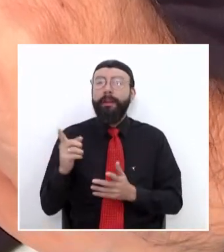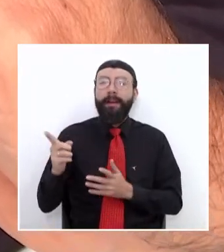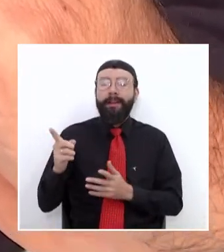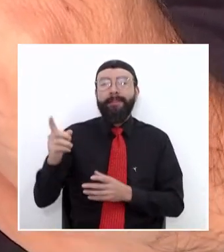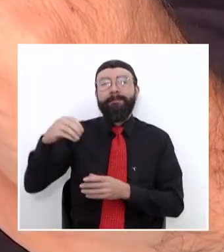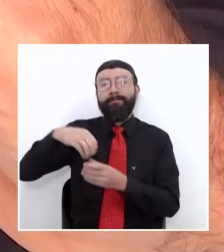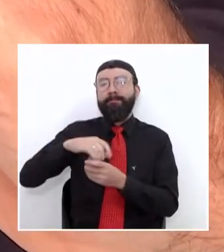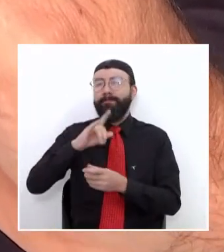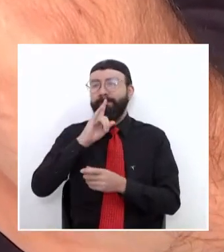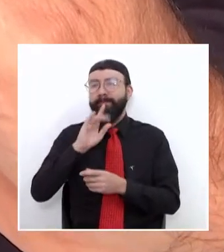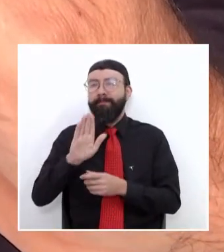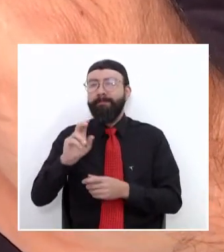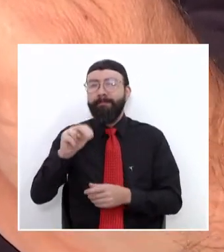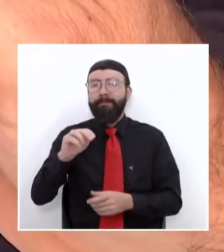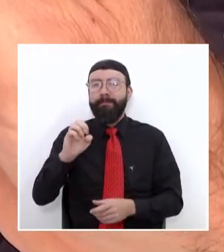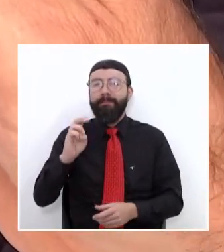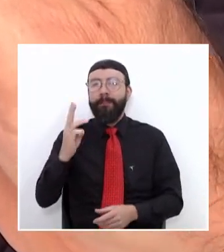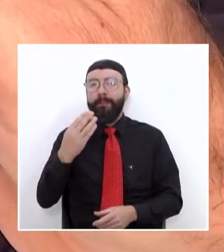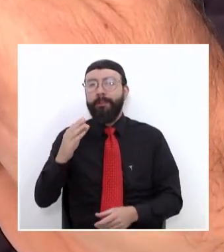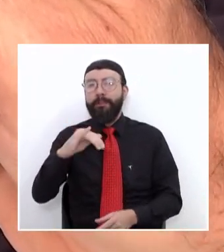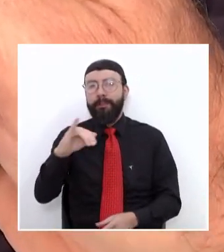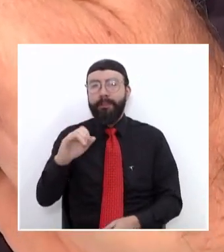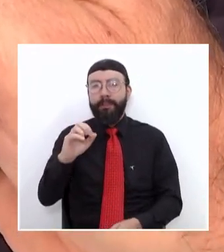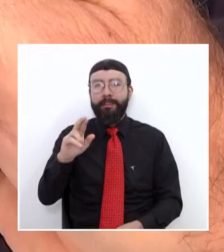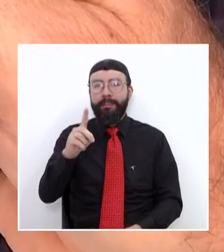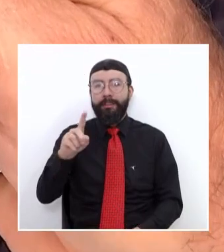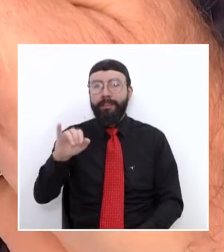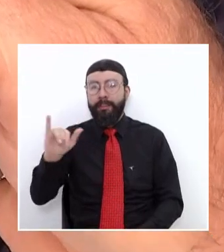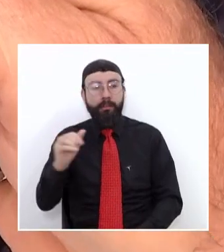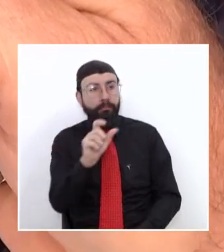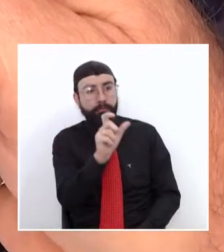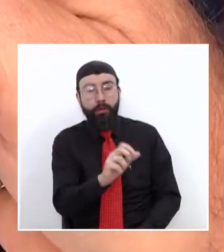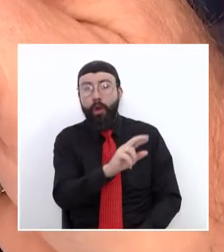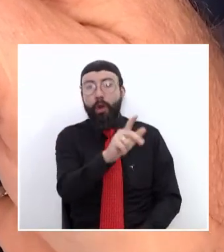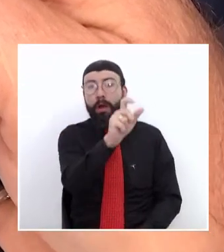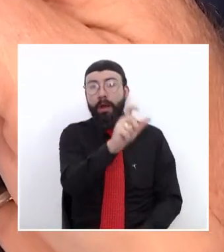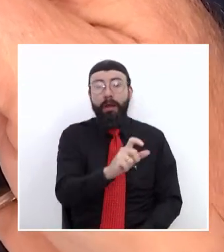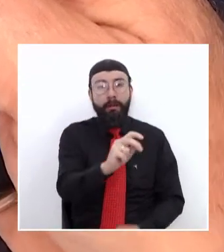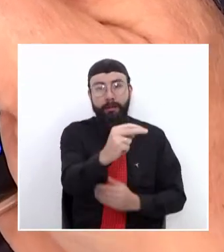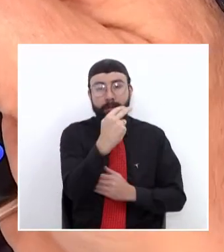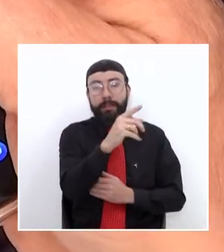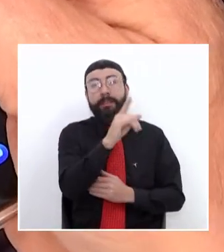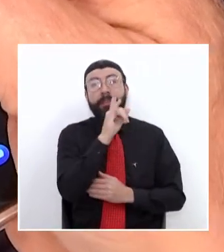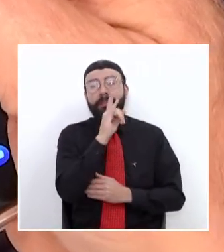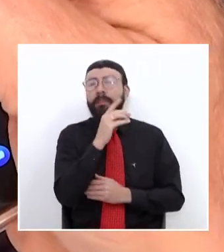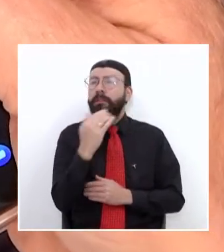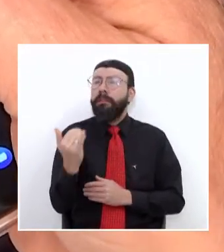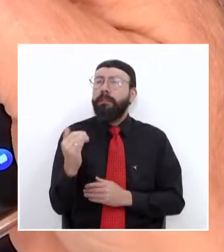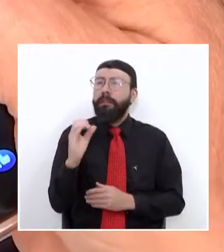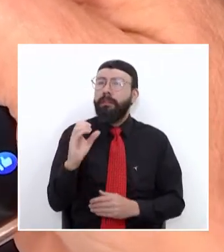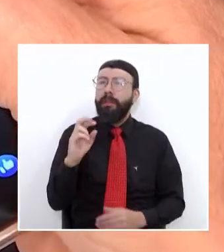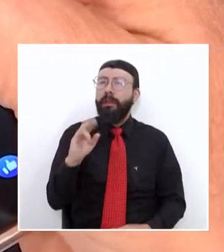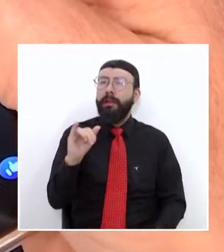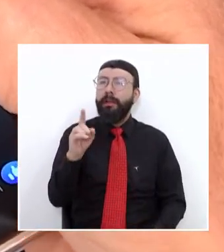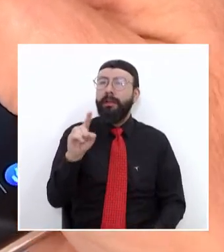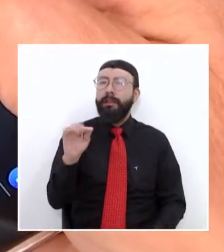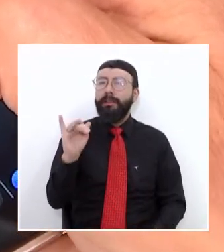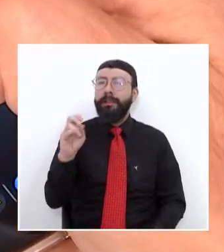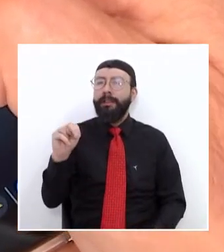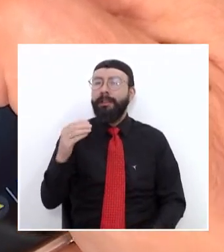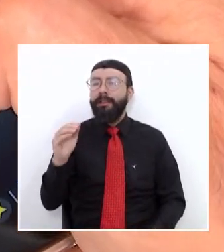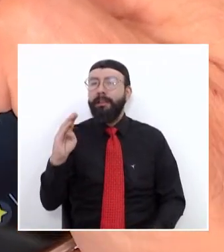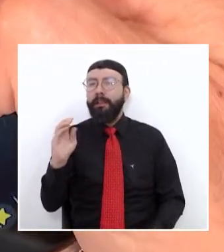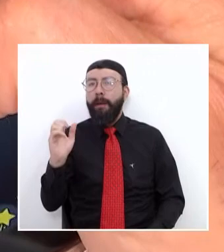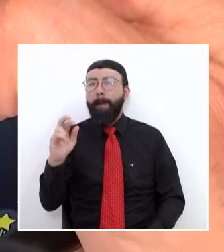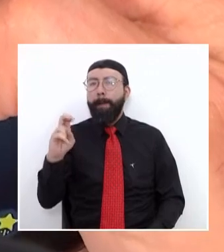Jersey. A Dolly Lee que está conectada desde Estados Unidos, desde USA. Cristina Bernal nos pregunta acerca de